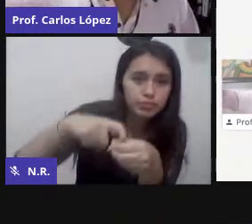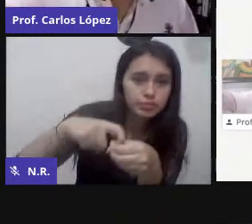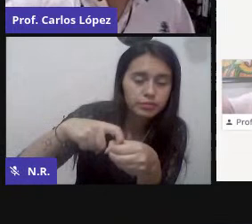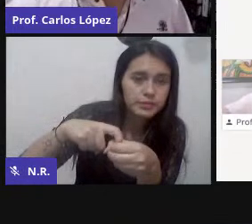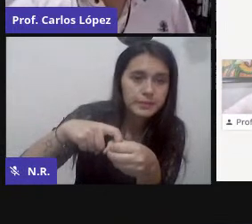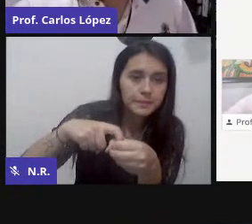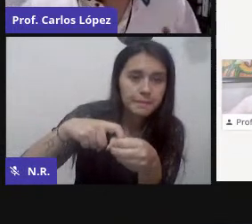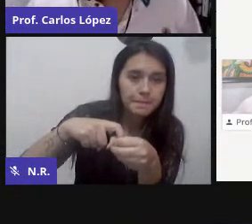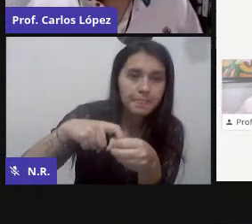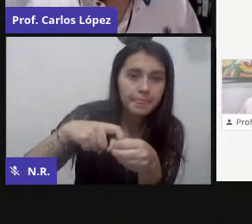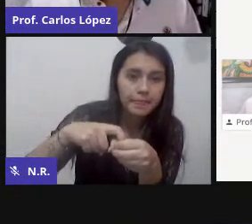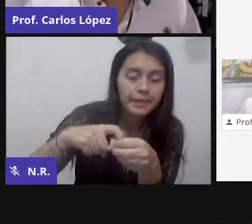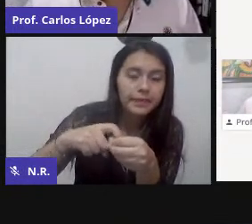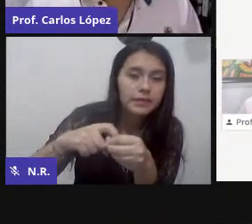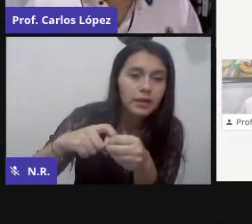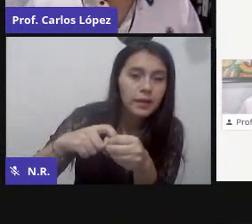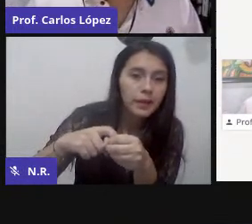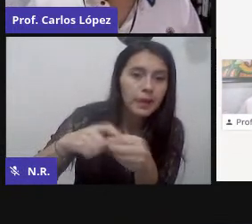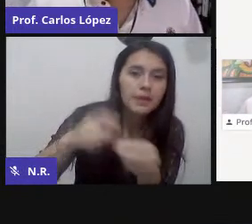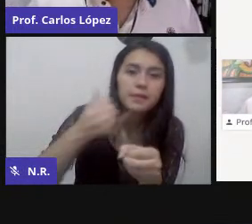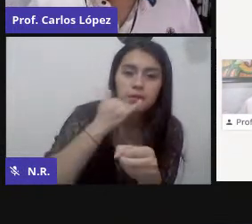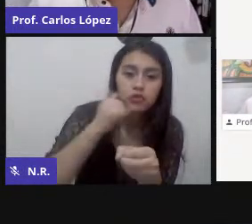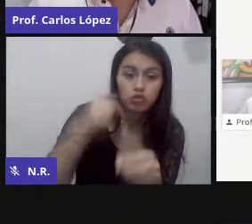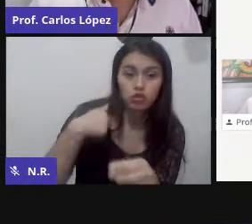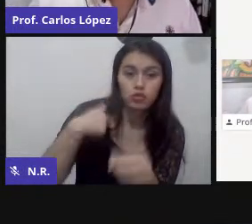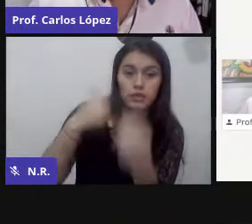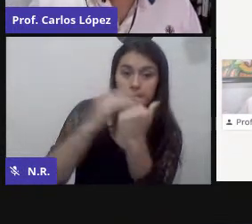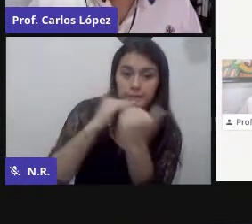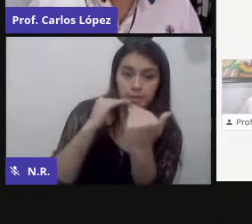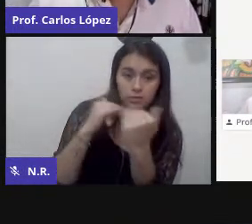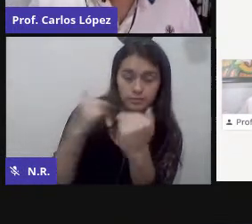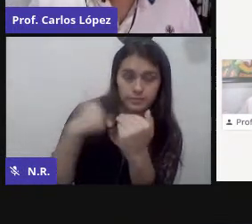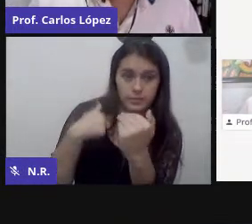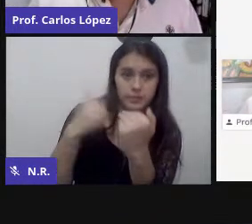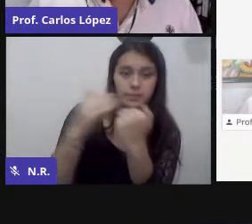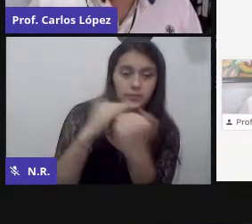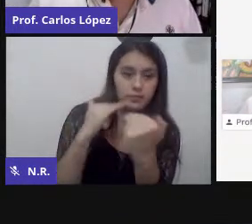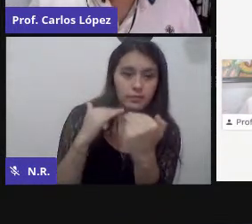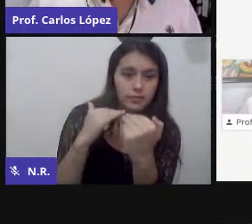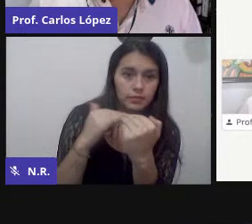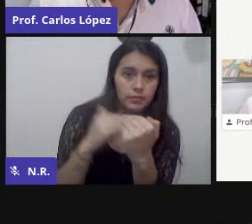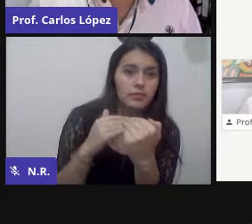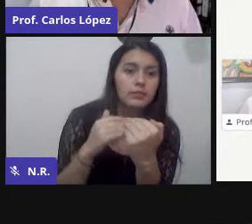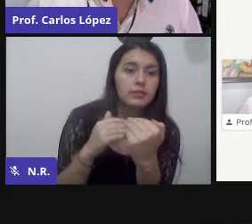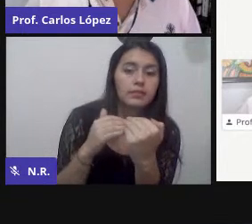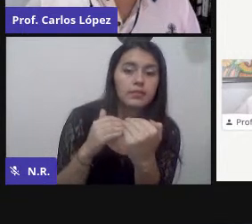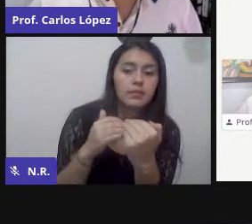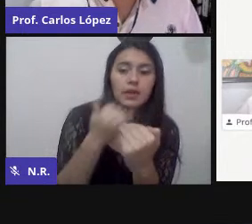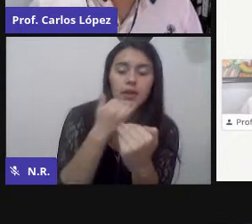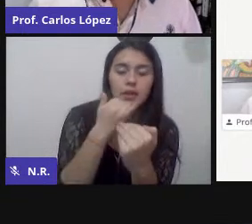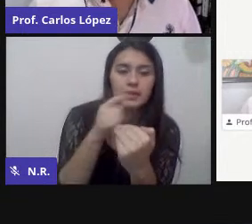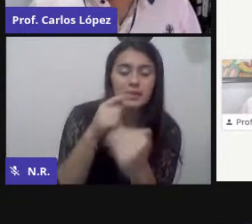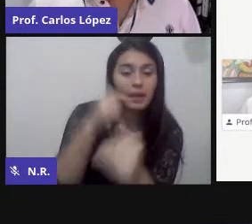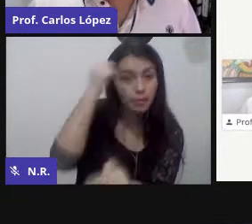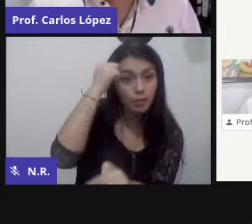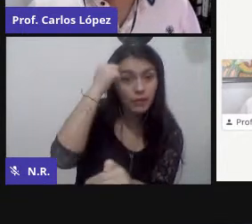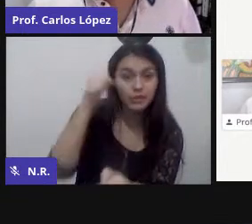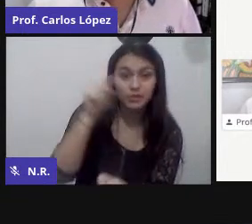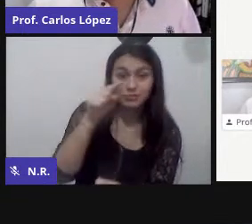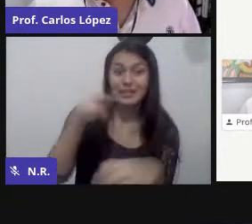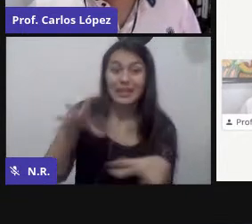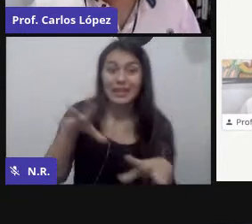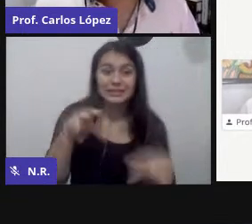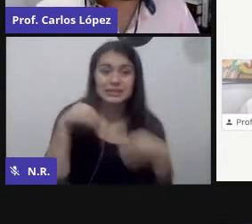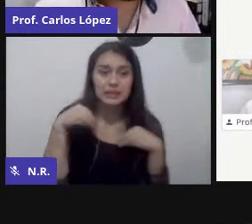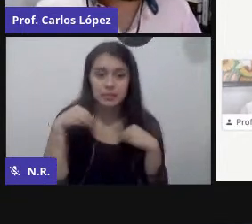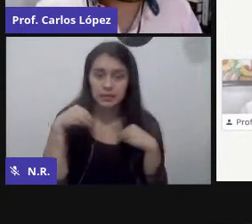y en este caso entré como invitado. Entonces, hasta que el profesor me dé la entrada a la transmisión, voy a